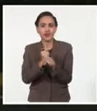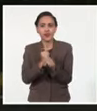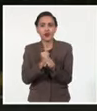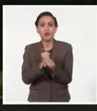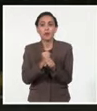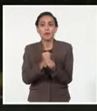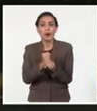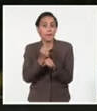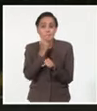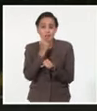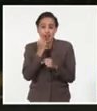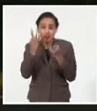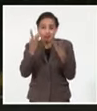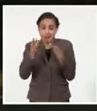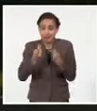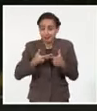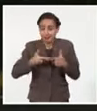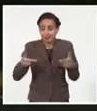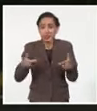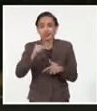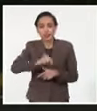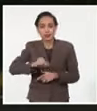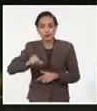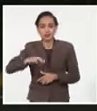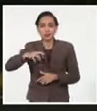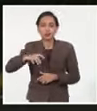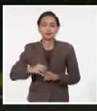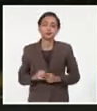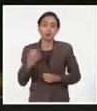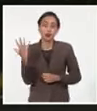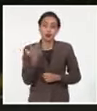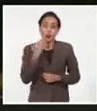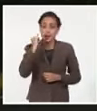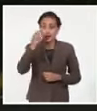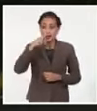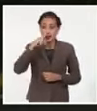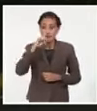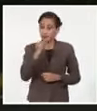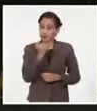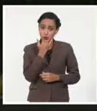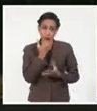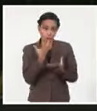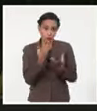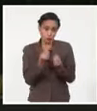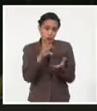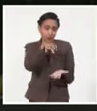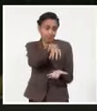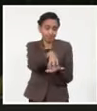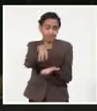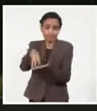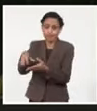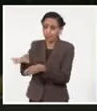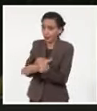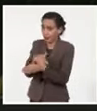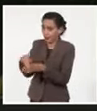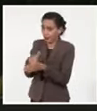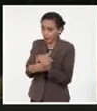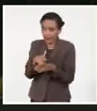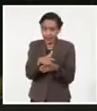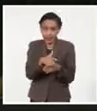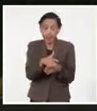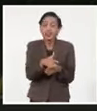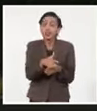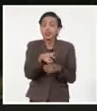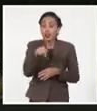llegar a mayor cantidad de vueltabajeros. El paso del huracán Ian afectó varias instalaciones de diferentes sectores en la